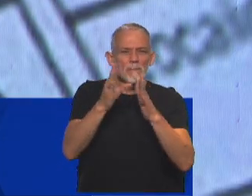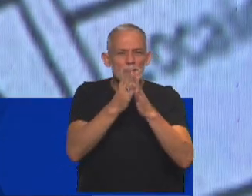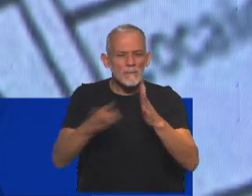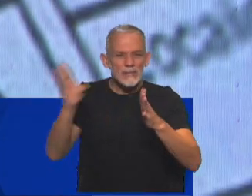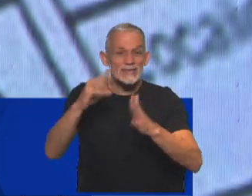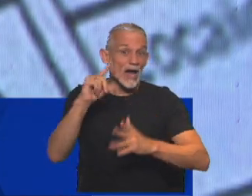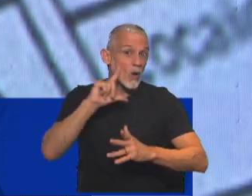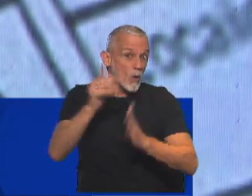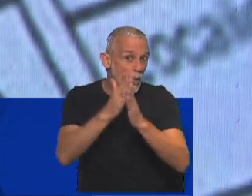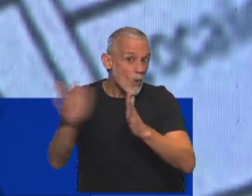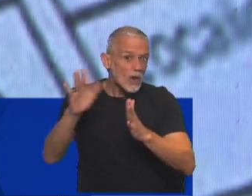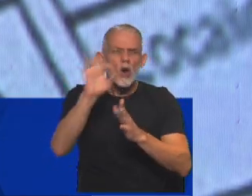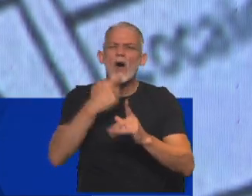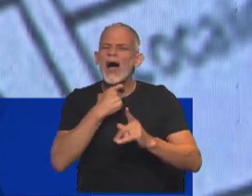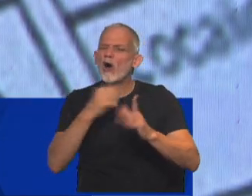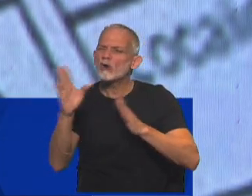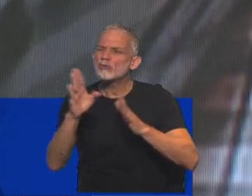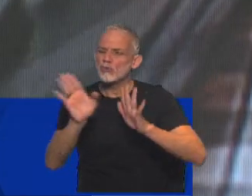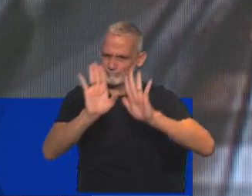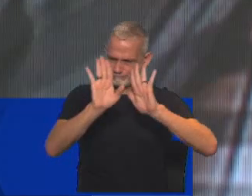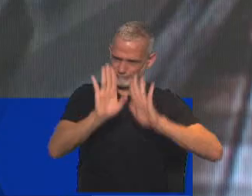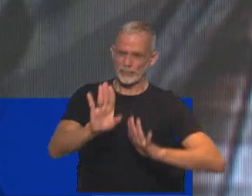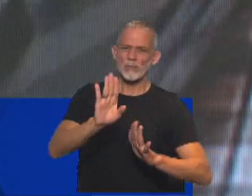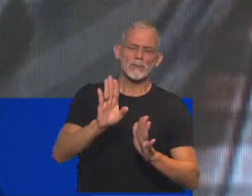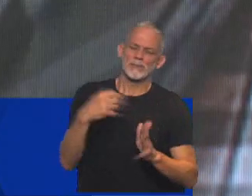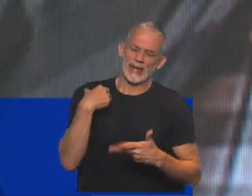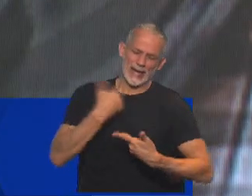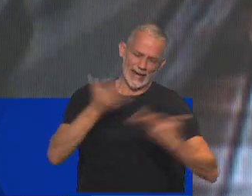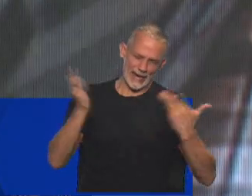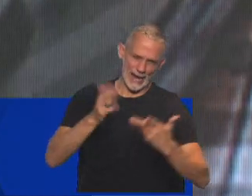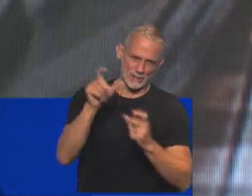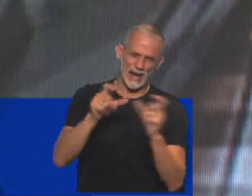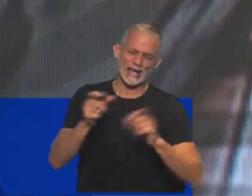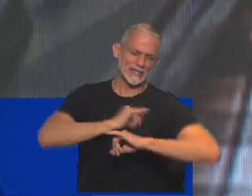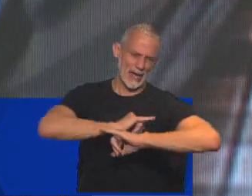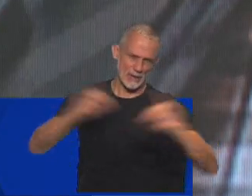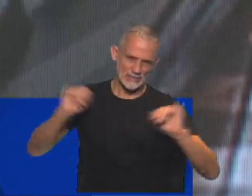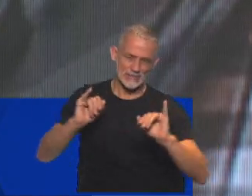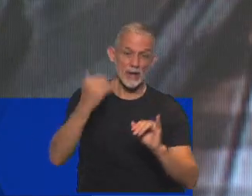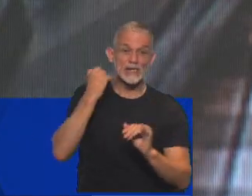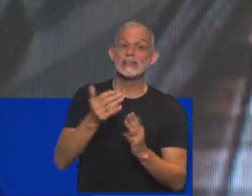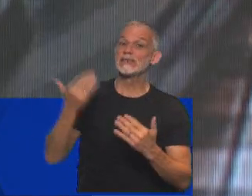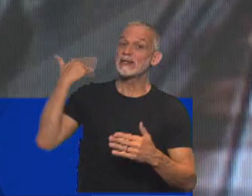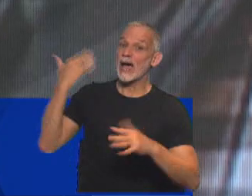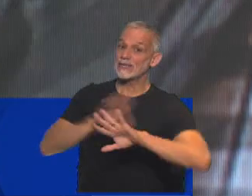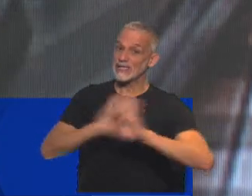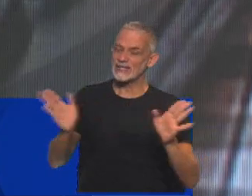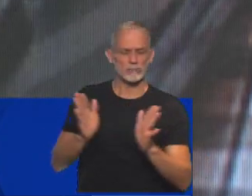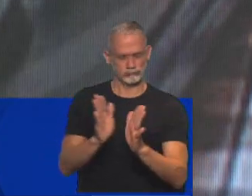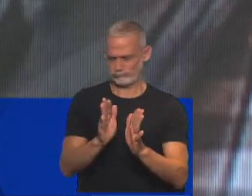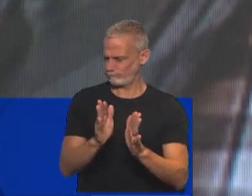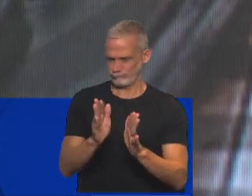de julio o agosto? No. En líneas generales, para la gente le tenemos que decir que para lo que ya pasó no va a